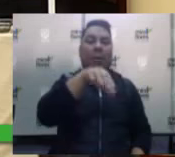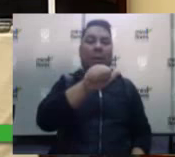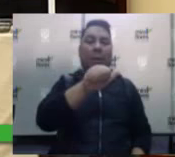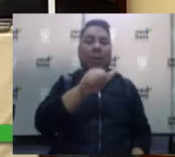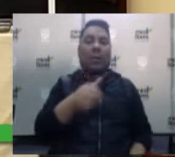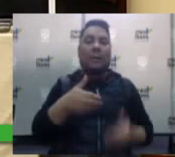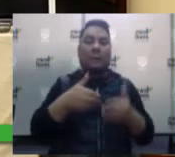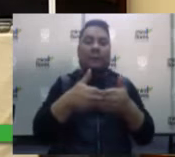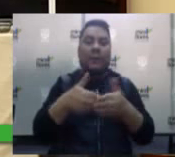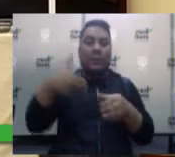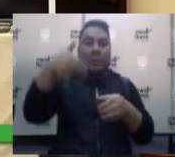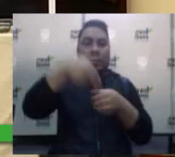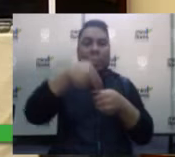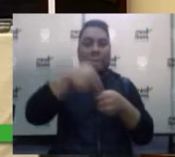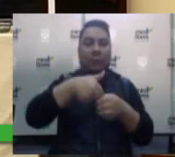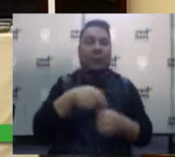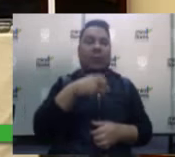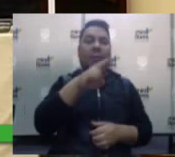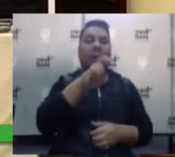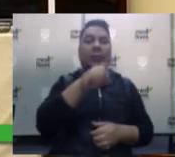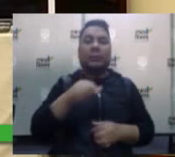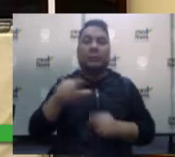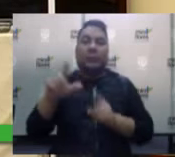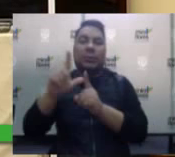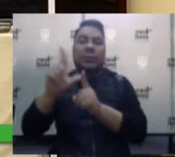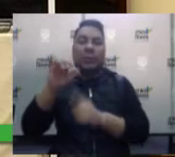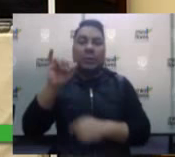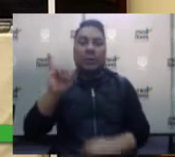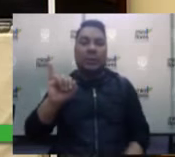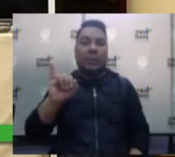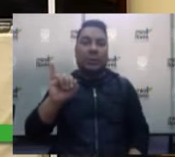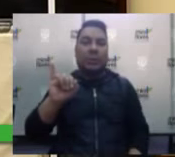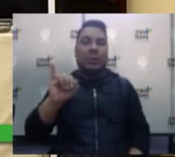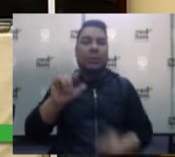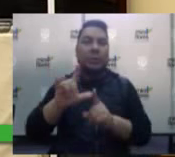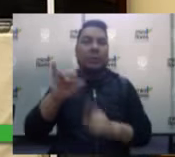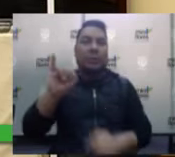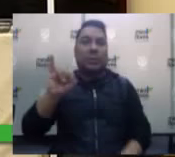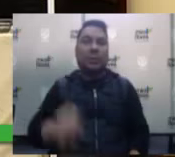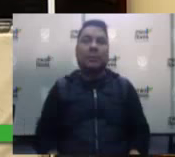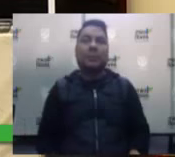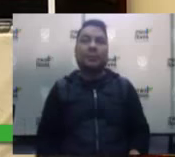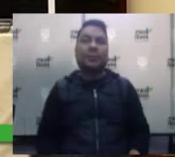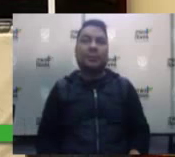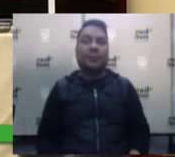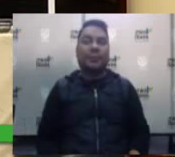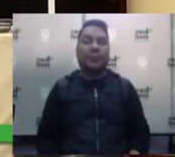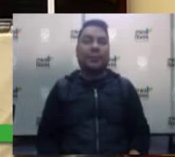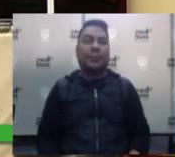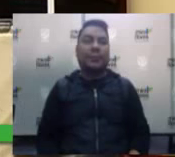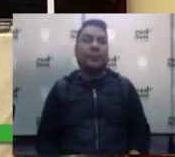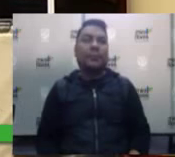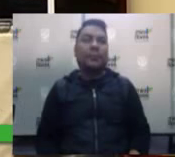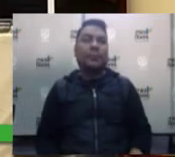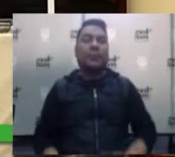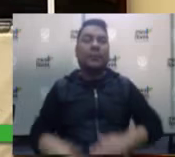grifo Primax. I. Letra I. Partido Democrático Somos Perú.